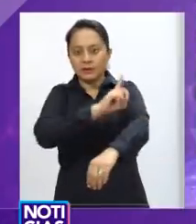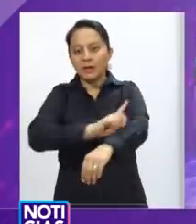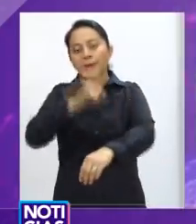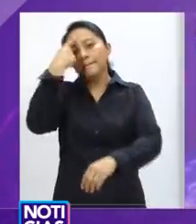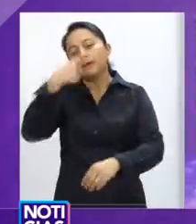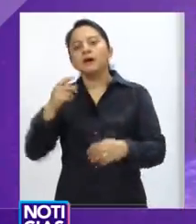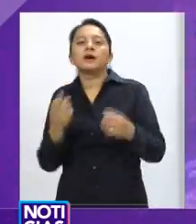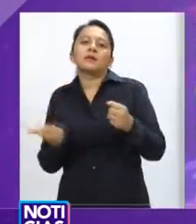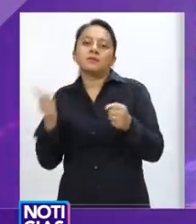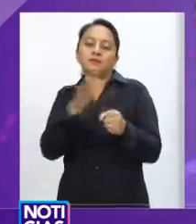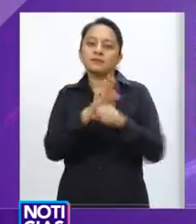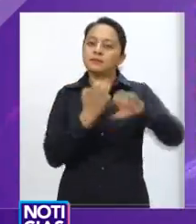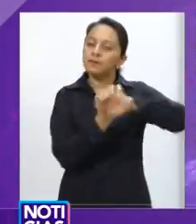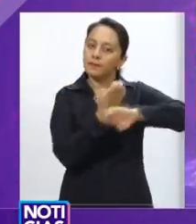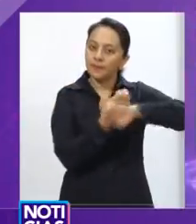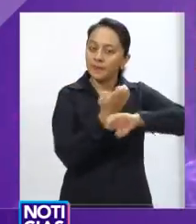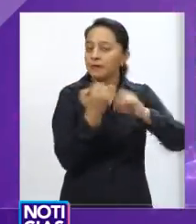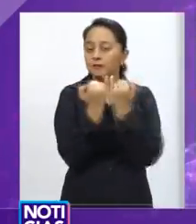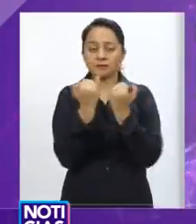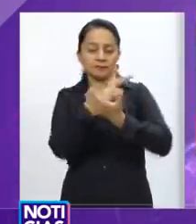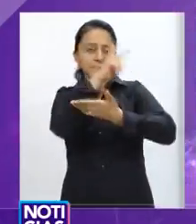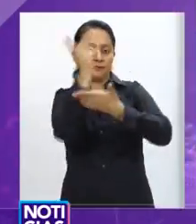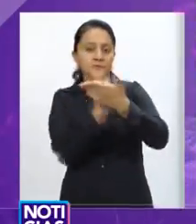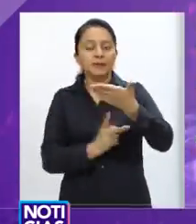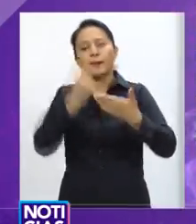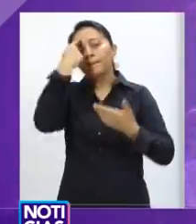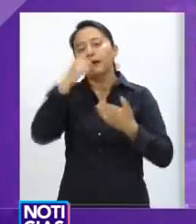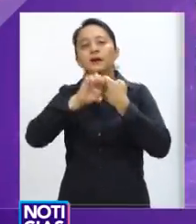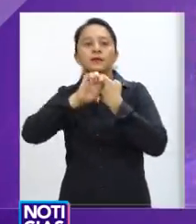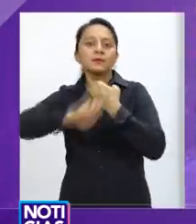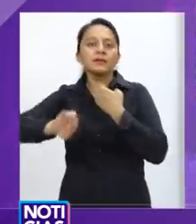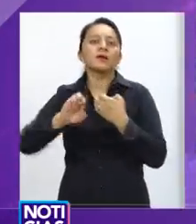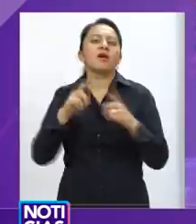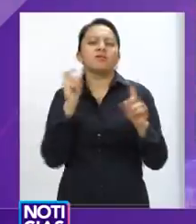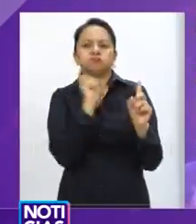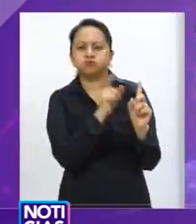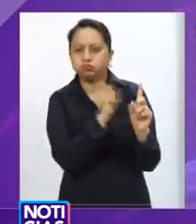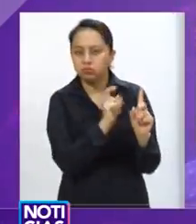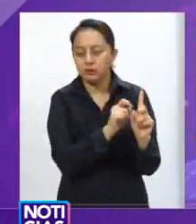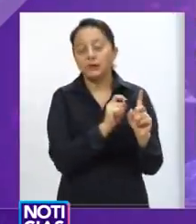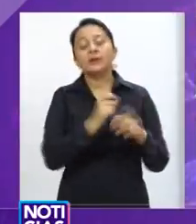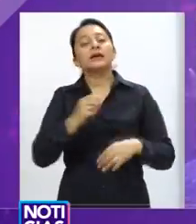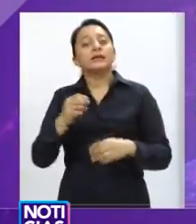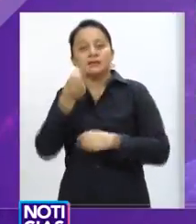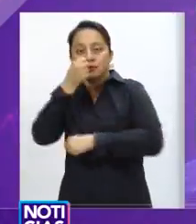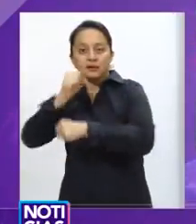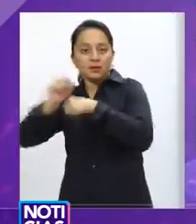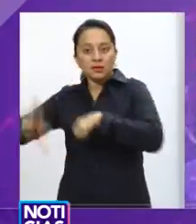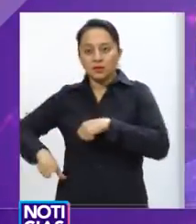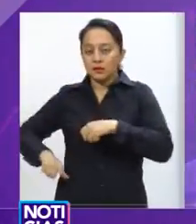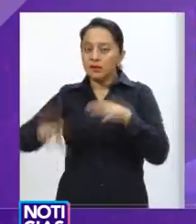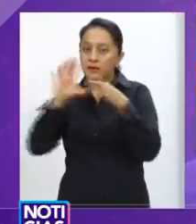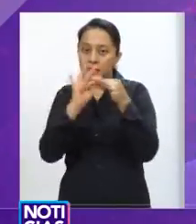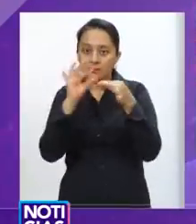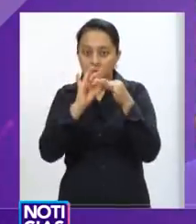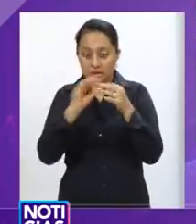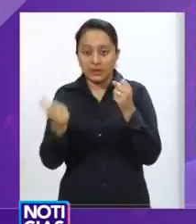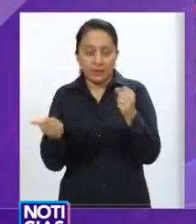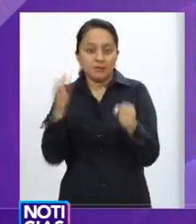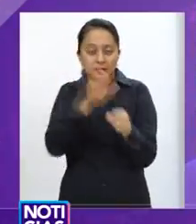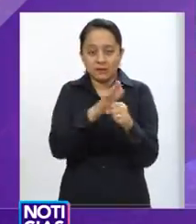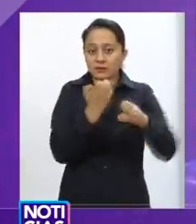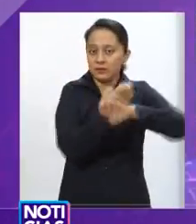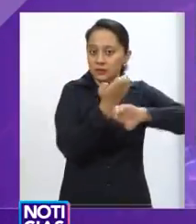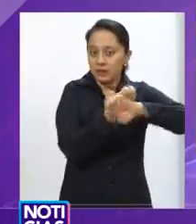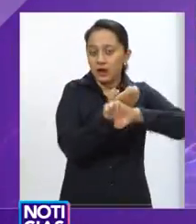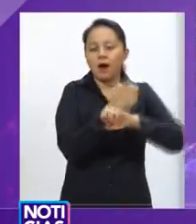secretario de gobierno también descartó que la administración estatal haya detectado denuncias relacionadas con discriminación por homofobia dijo